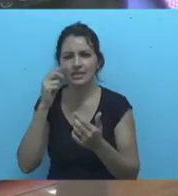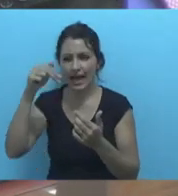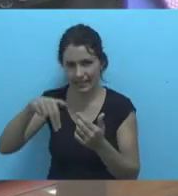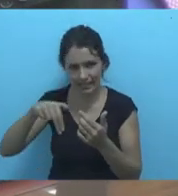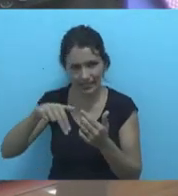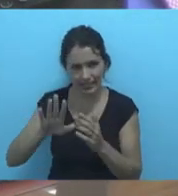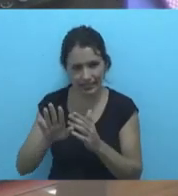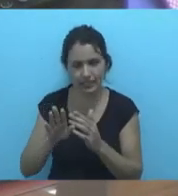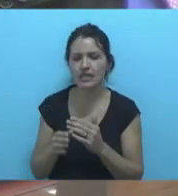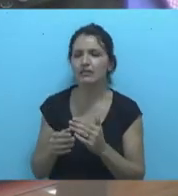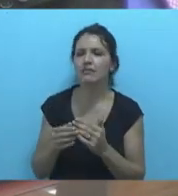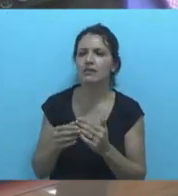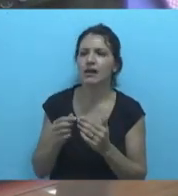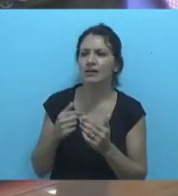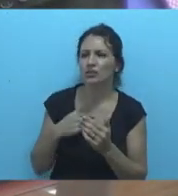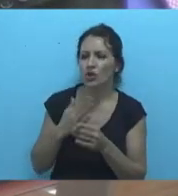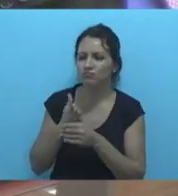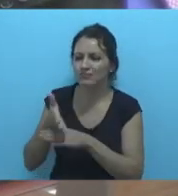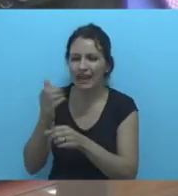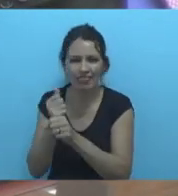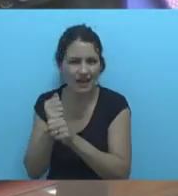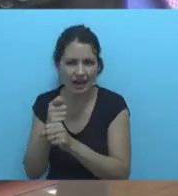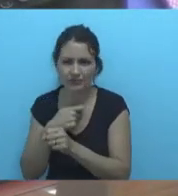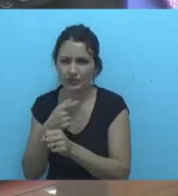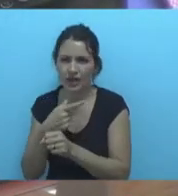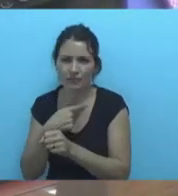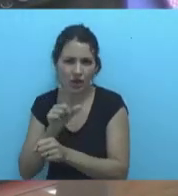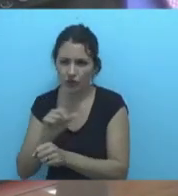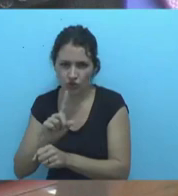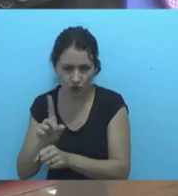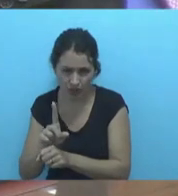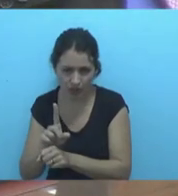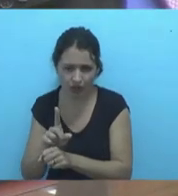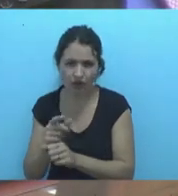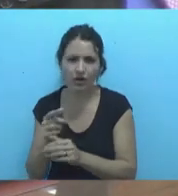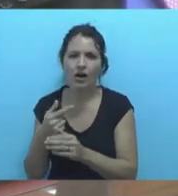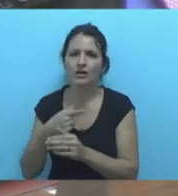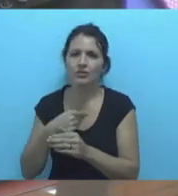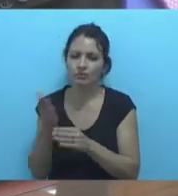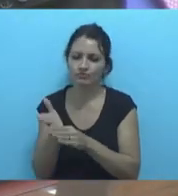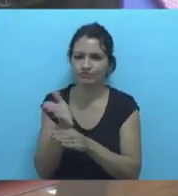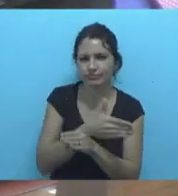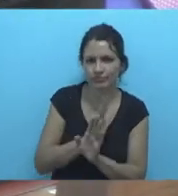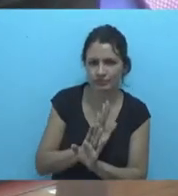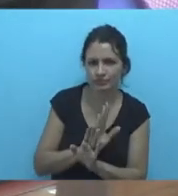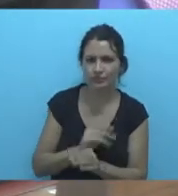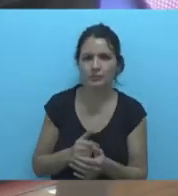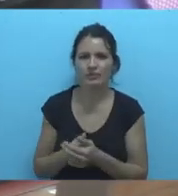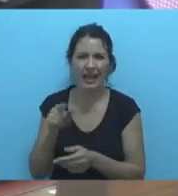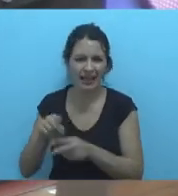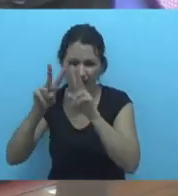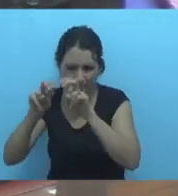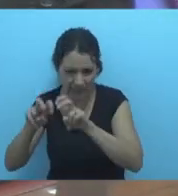pueda ser mi participación en la misma. Así que entendí y entendimos en nuestro bloque que lo mejor era que yo dé un paso al costado mientras dure